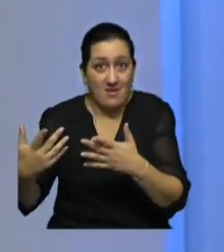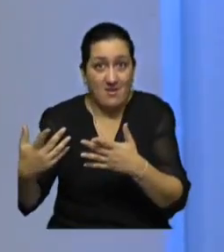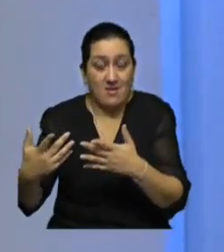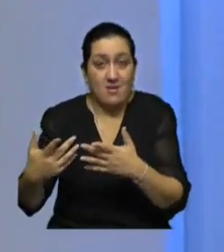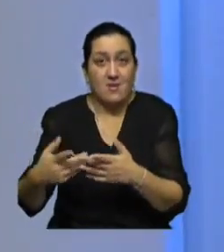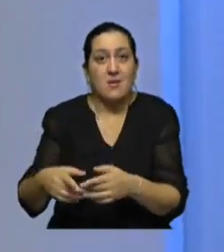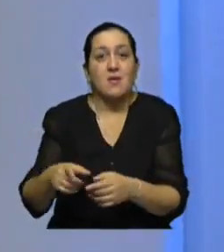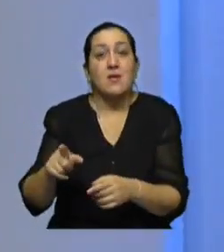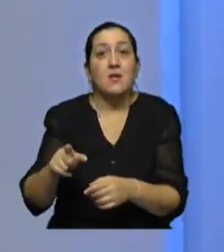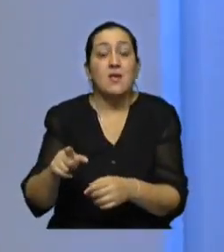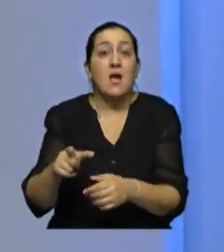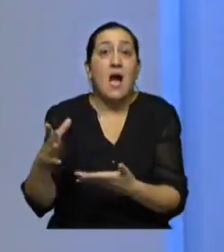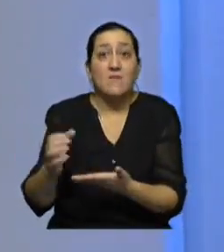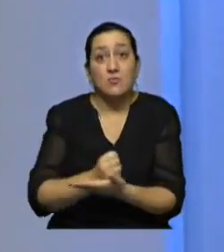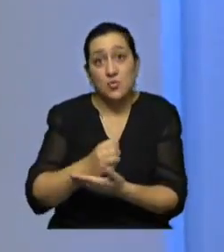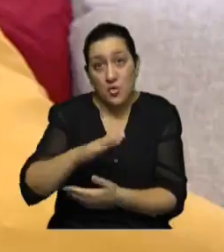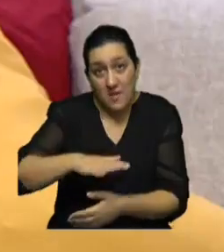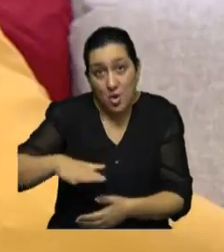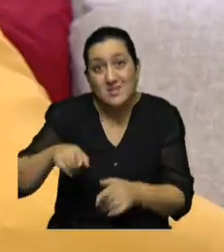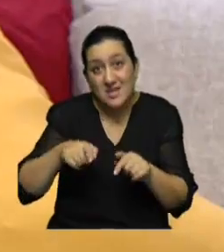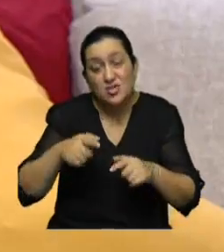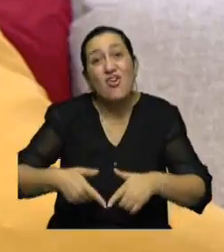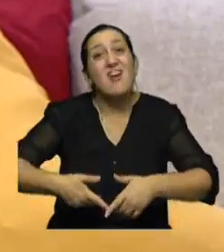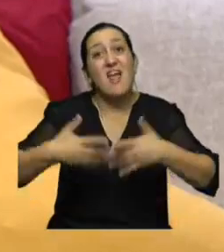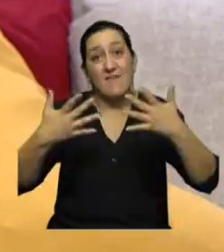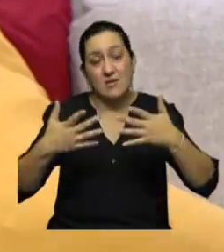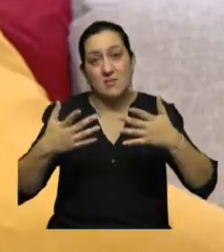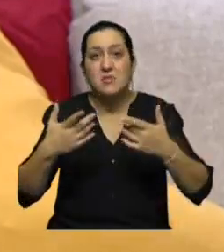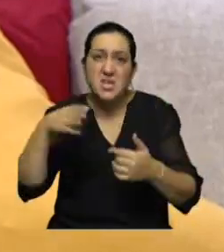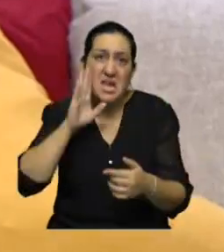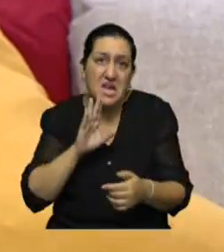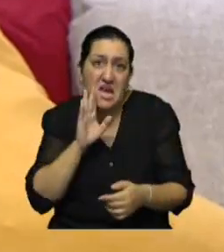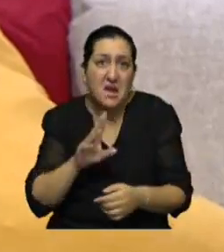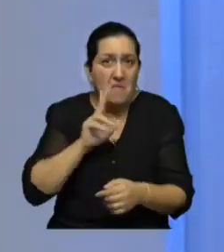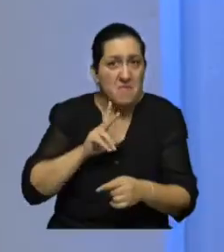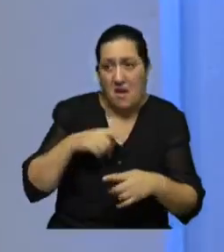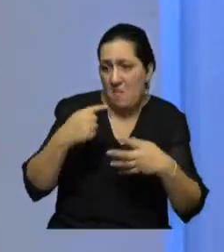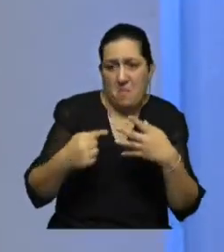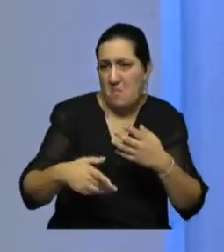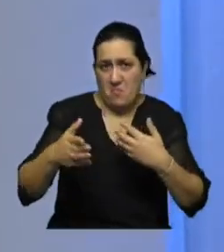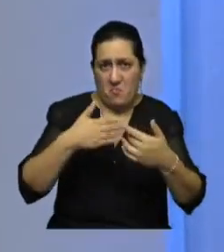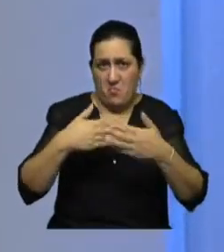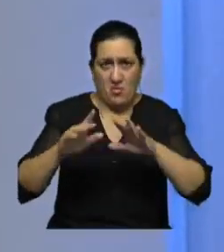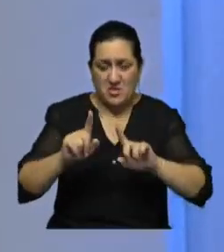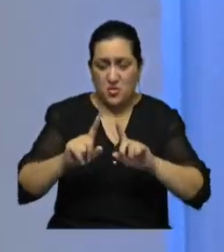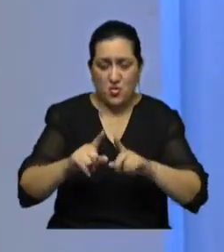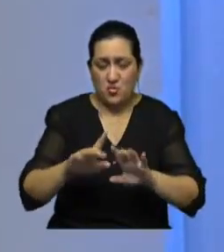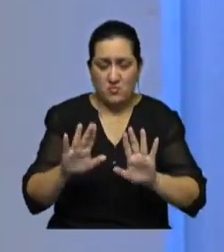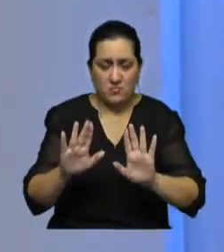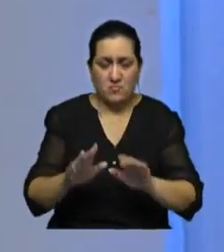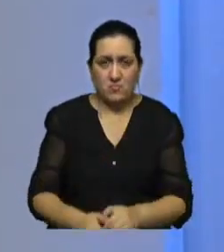Que será culpable o inocente, pero que no tiene nada que ver con el perfil sexual que elija. Y ahí me sumo a otra cosa que me da mucho